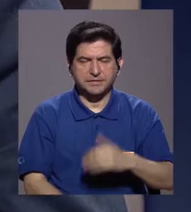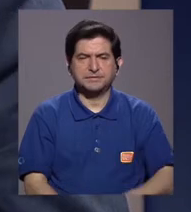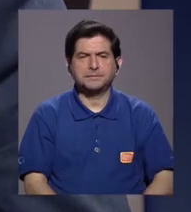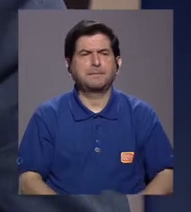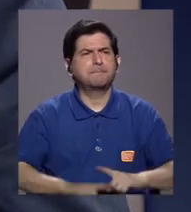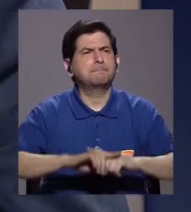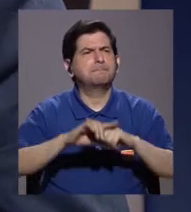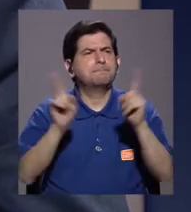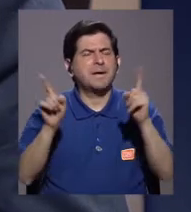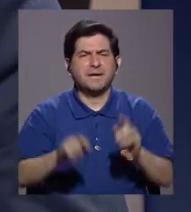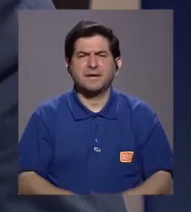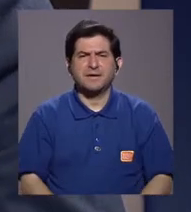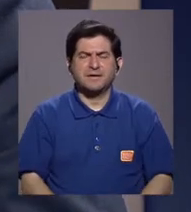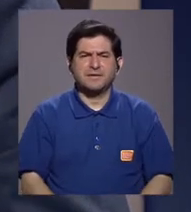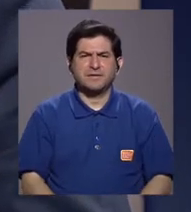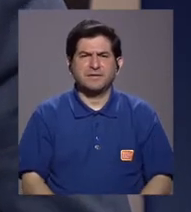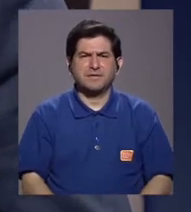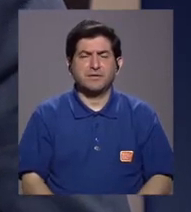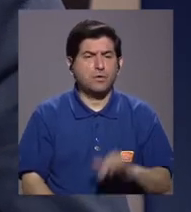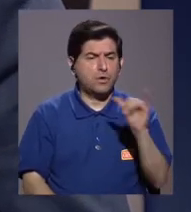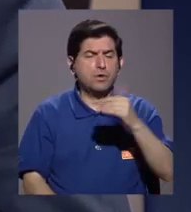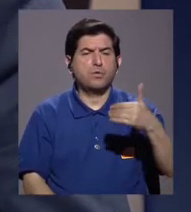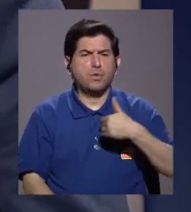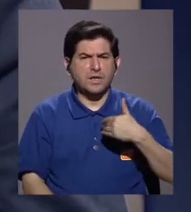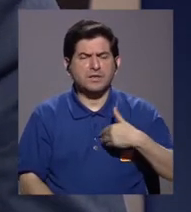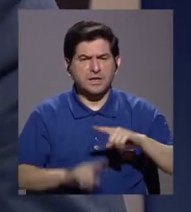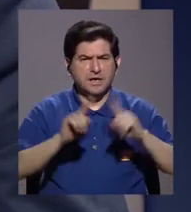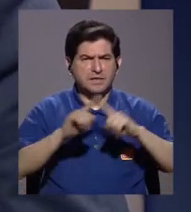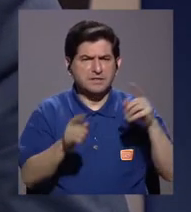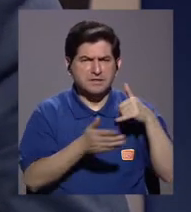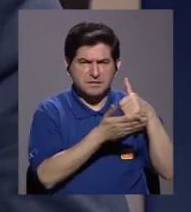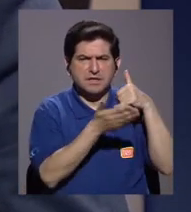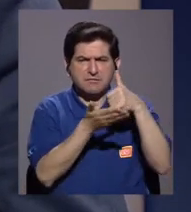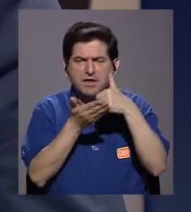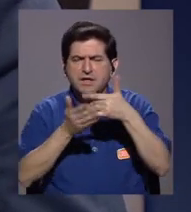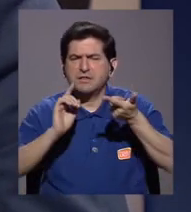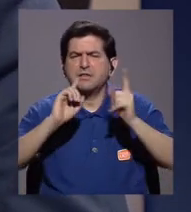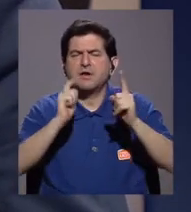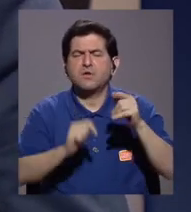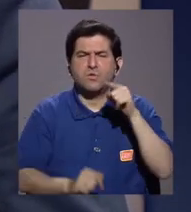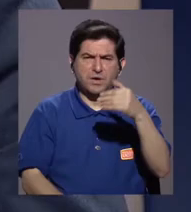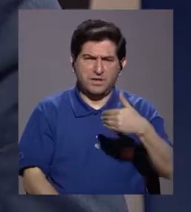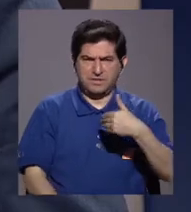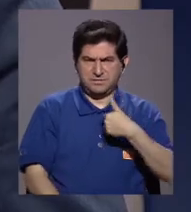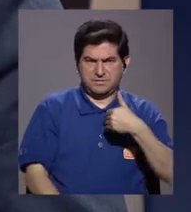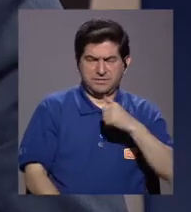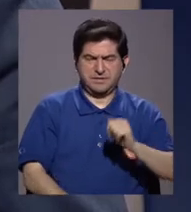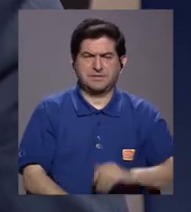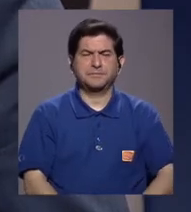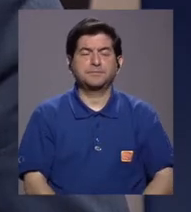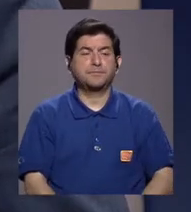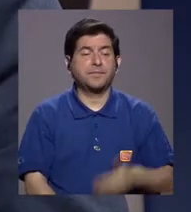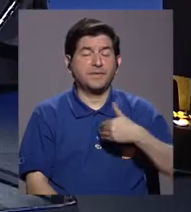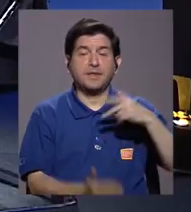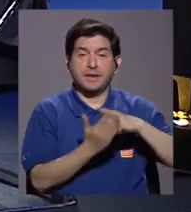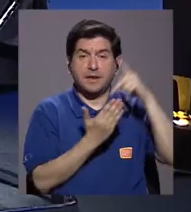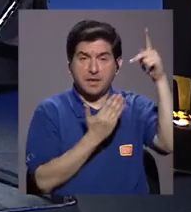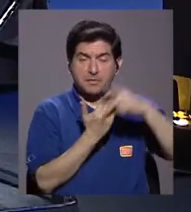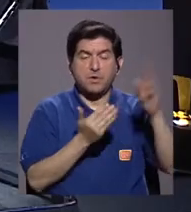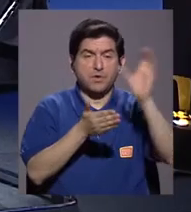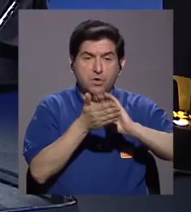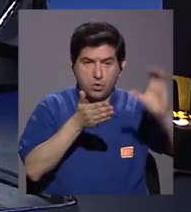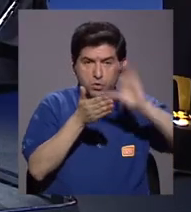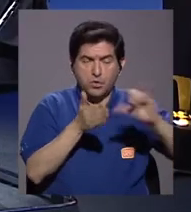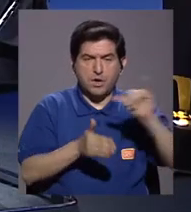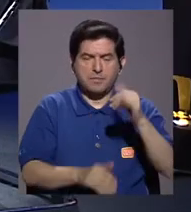tiene que pero a raíz de esos programas también ha recibido muchas distinciones que otras distinciones ha tenido tenemos un programa